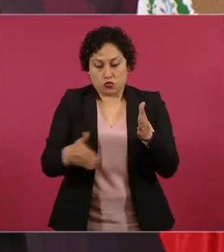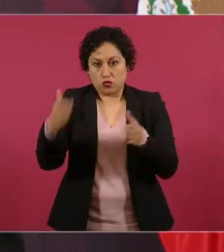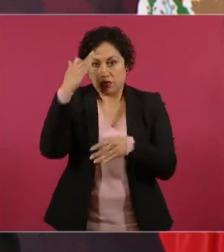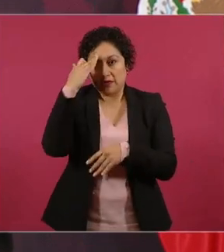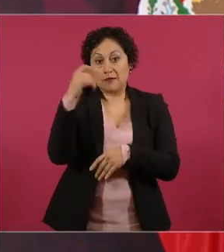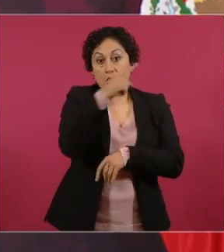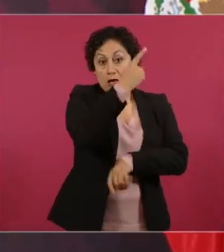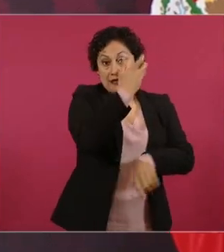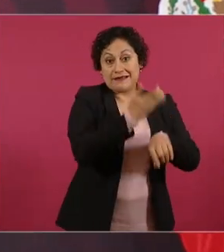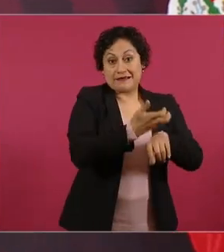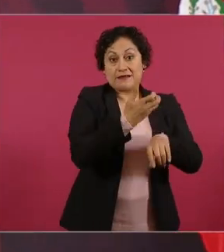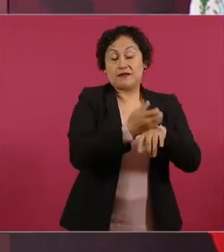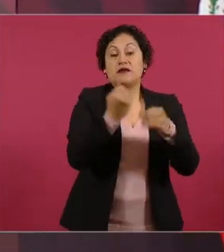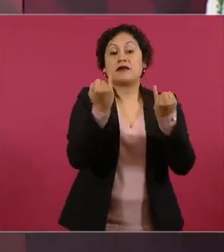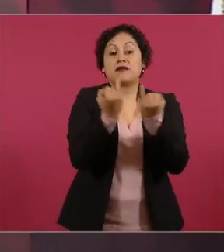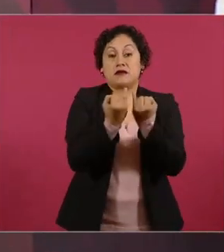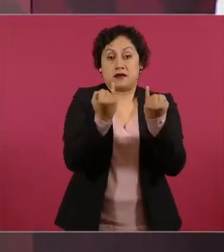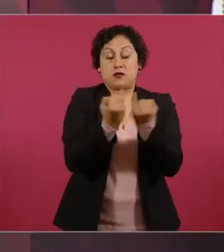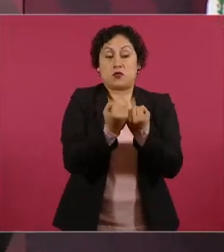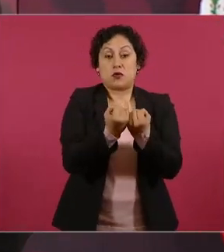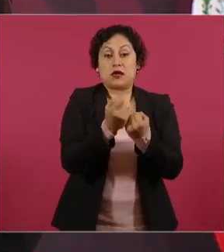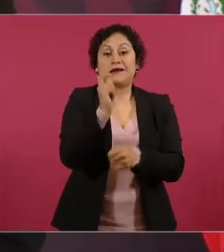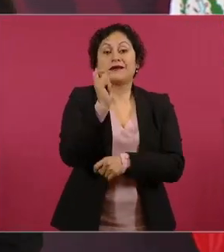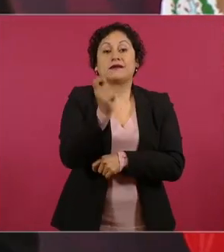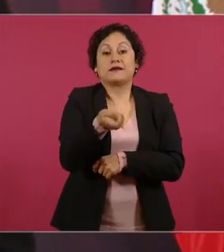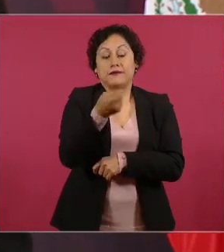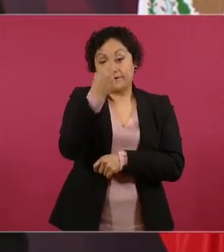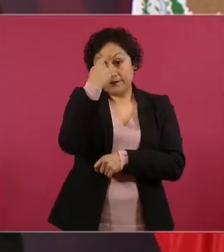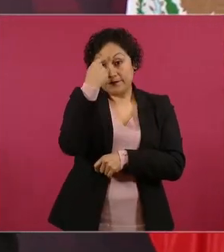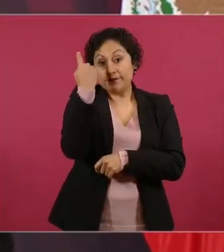que no nos